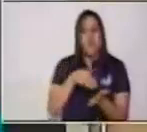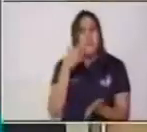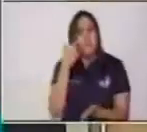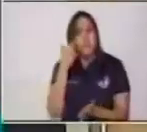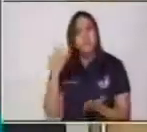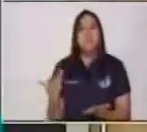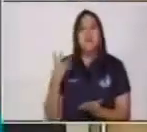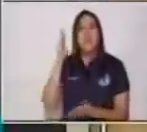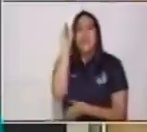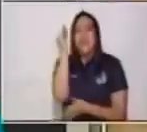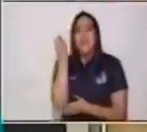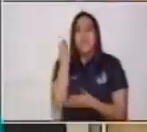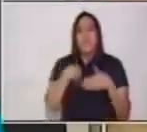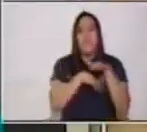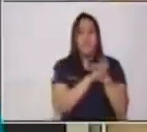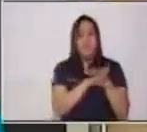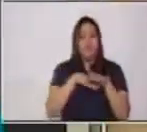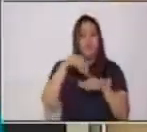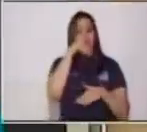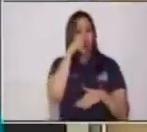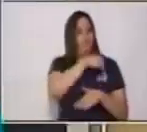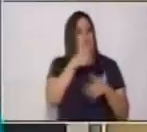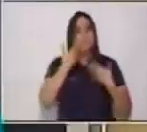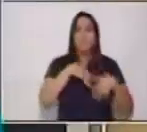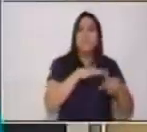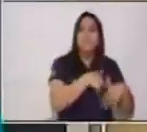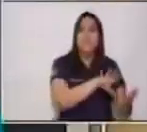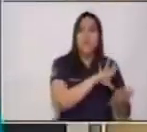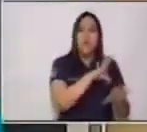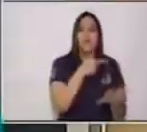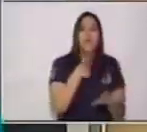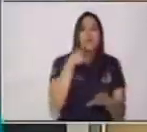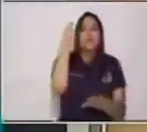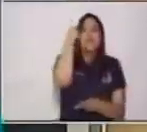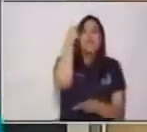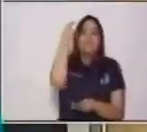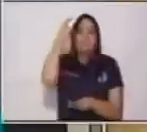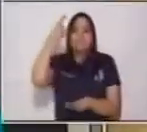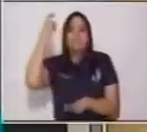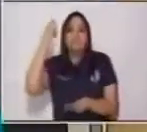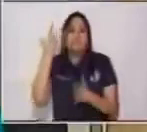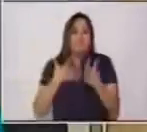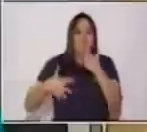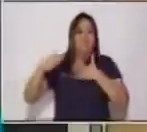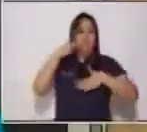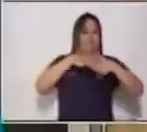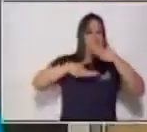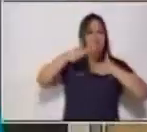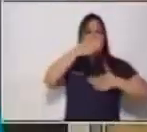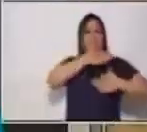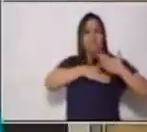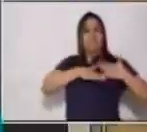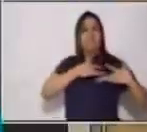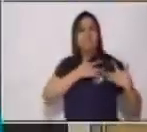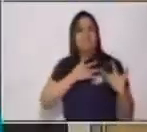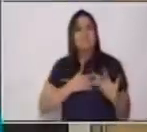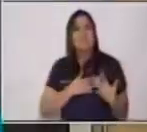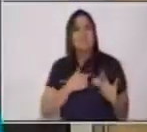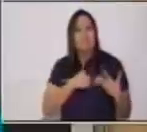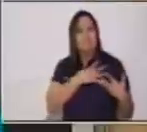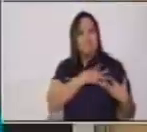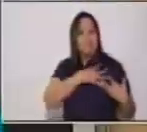qué me desenterraste del mar? En sueños, la marejada me tira del corazón, se lo quisiera